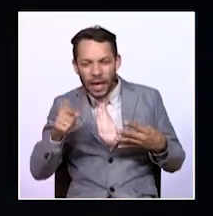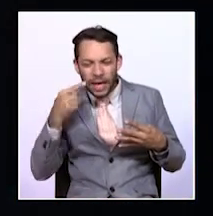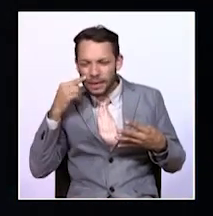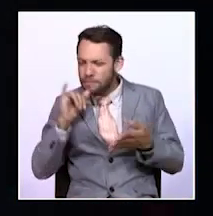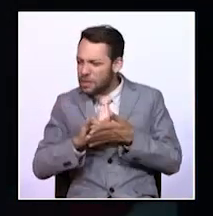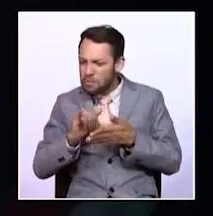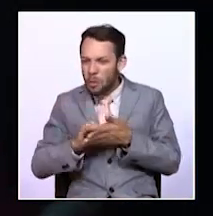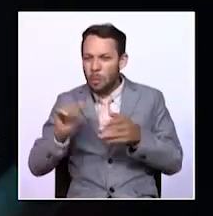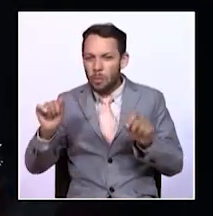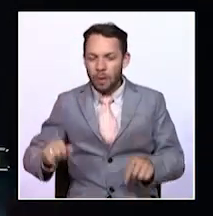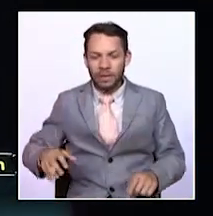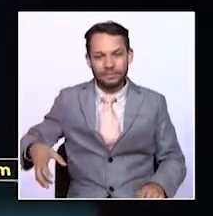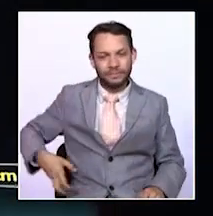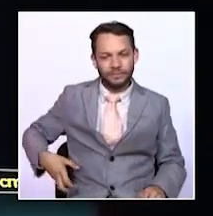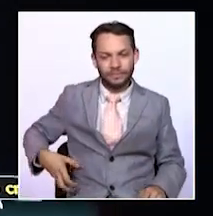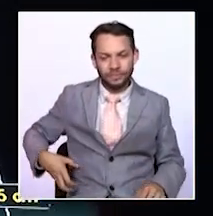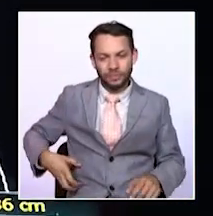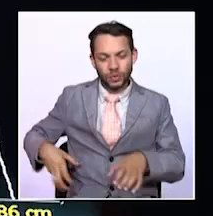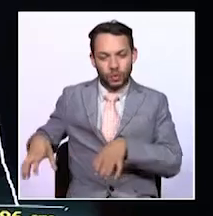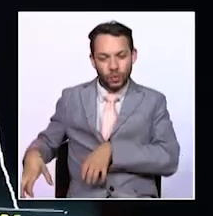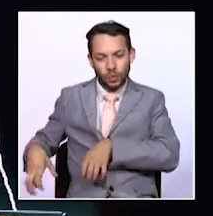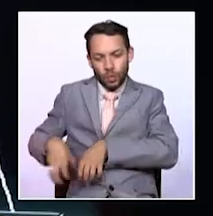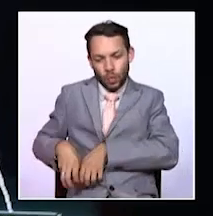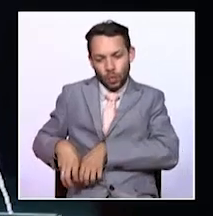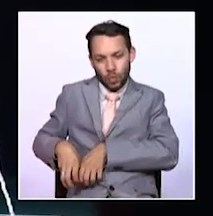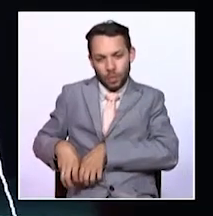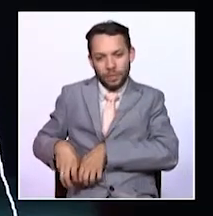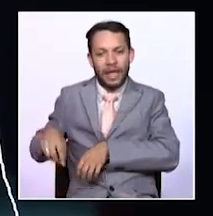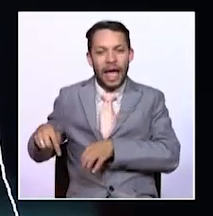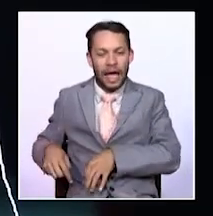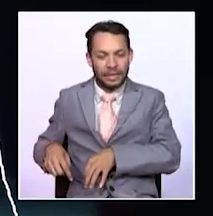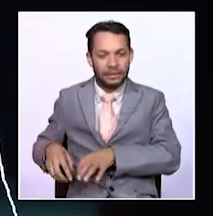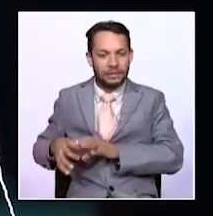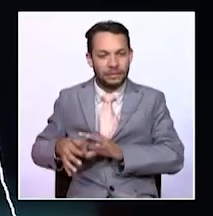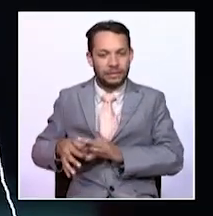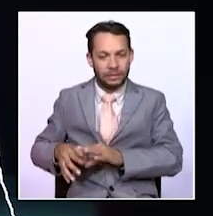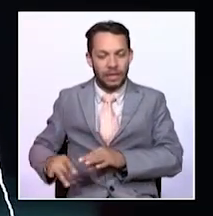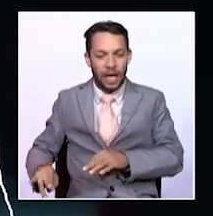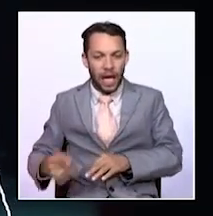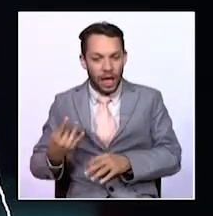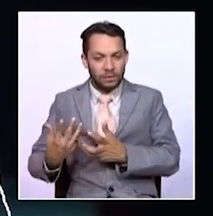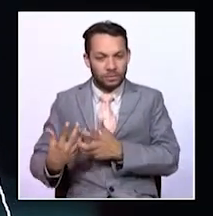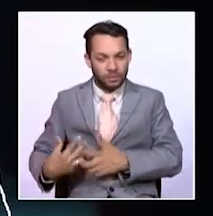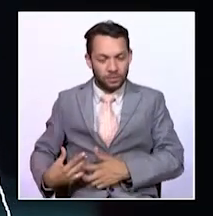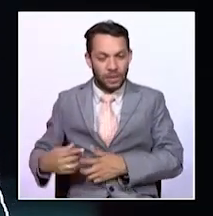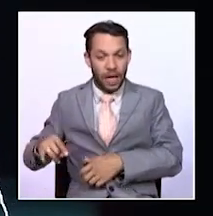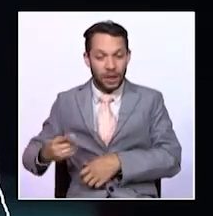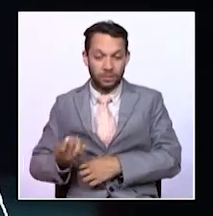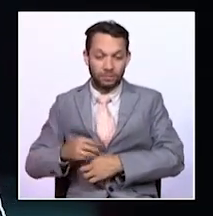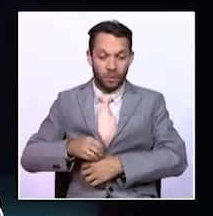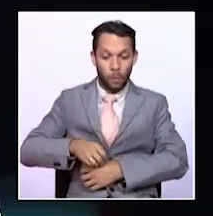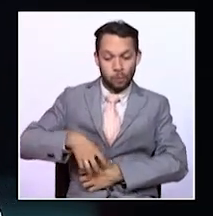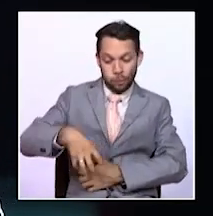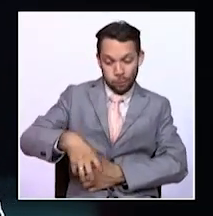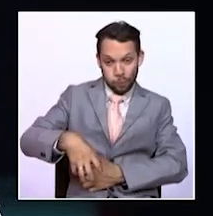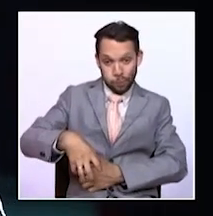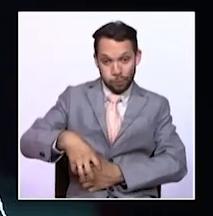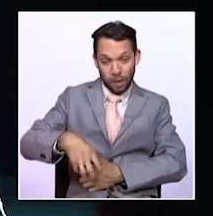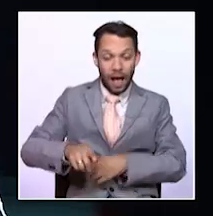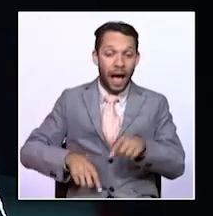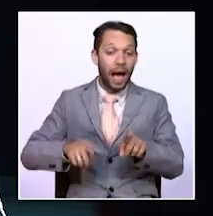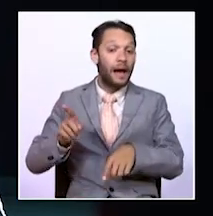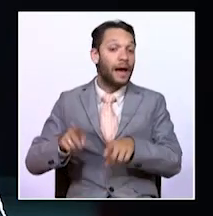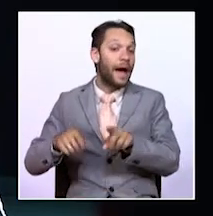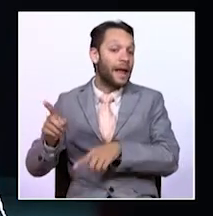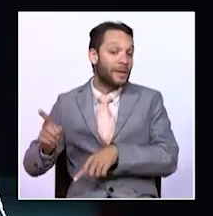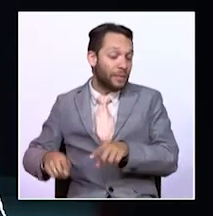bien. Y también analizamos su estructura, que no haya ninguna masa ni que haya un aumento de su volumen, que es muy común cuando haya problemas